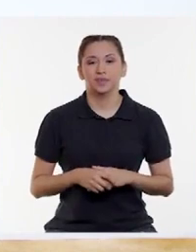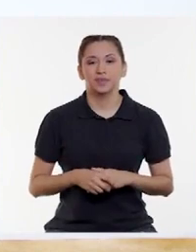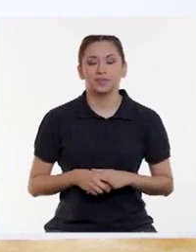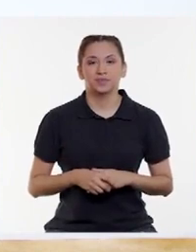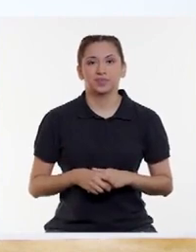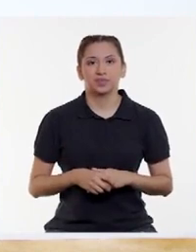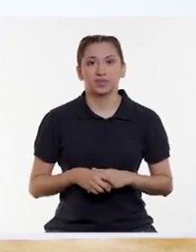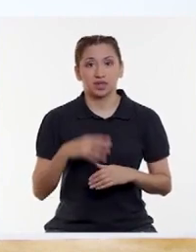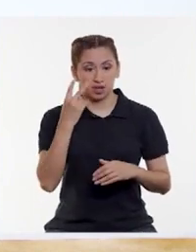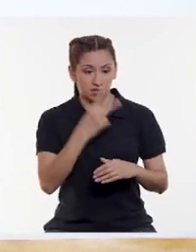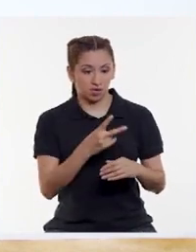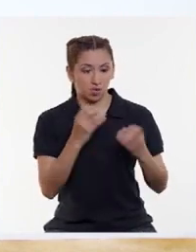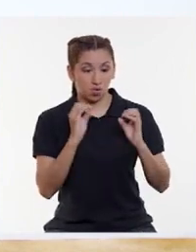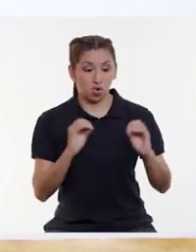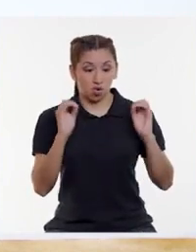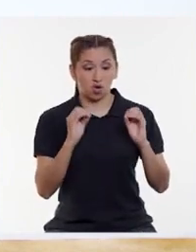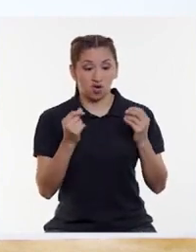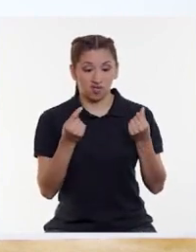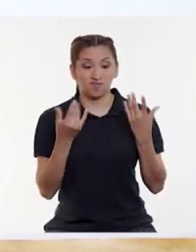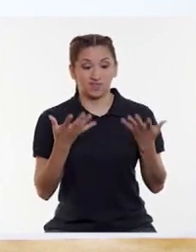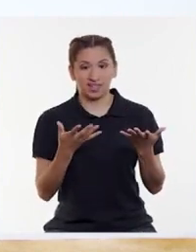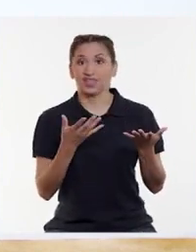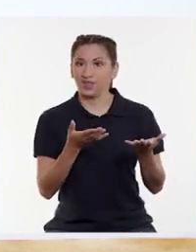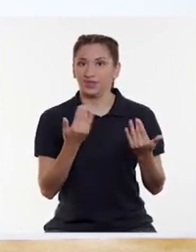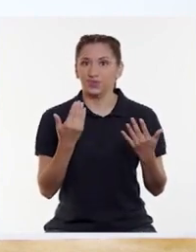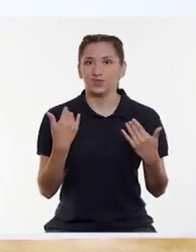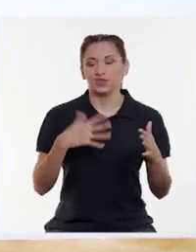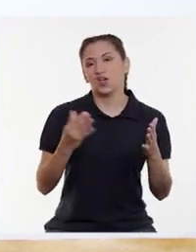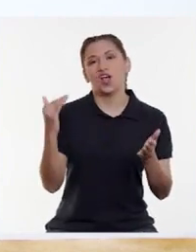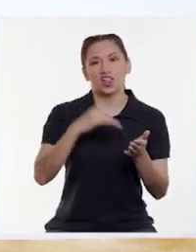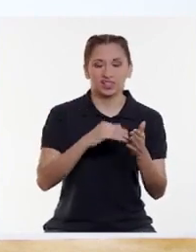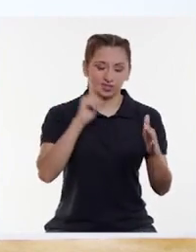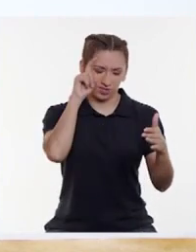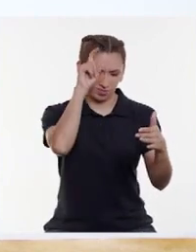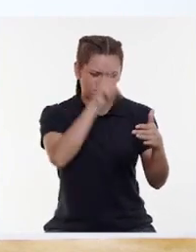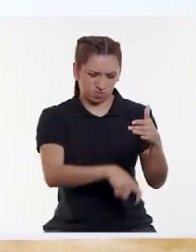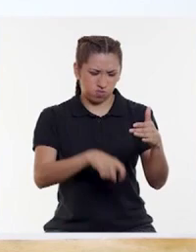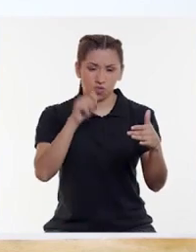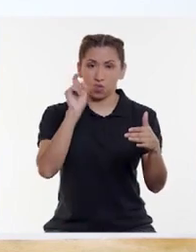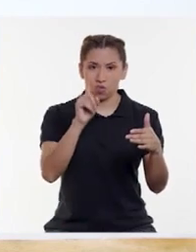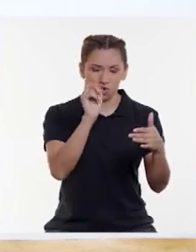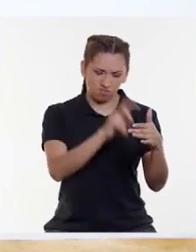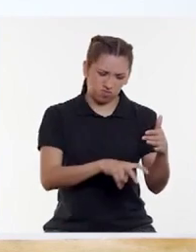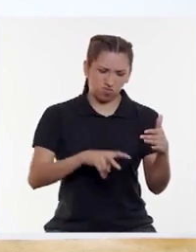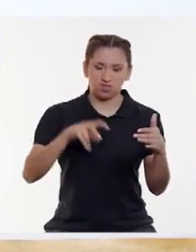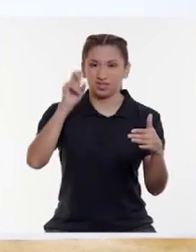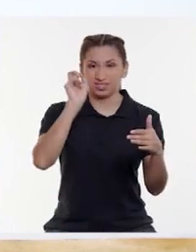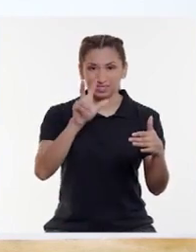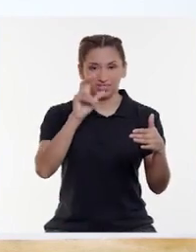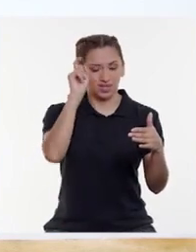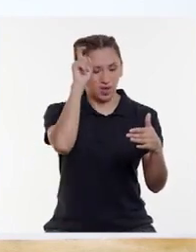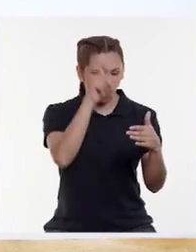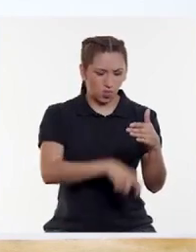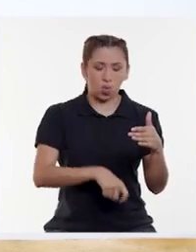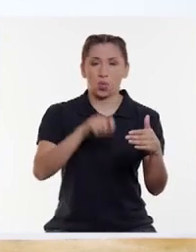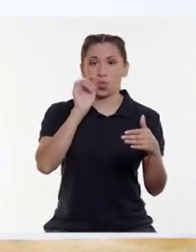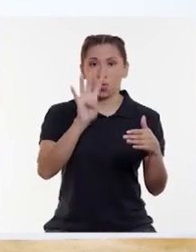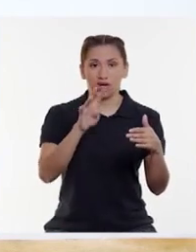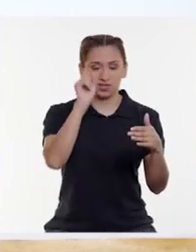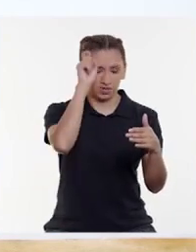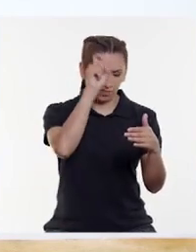cinco. Que hay oro y plata aquí, ¿eh? Eso es. Vamos a repetir. Uno, dos,